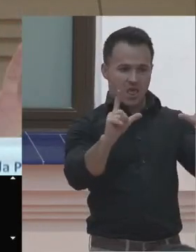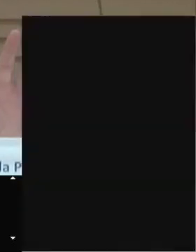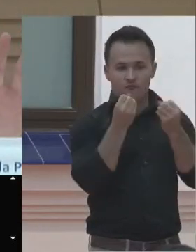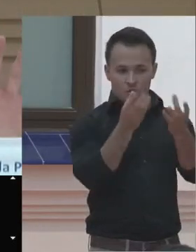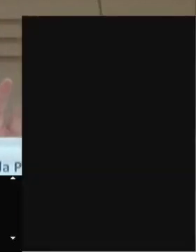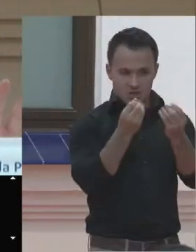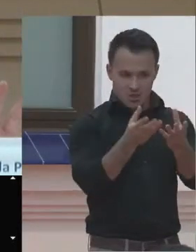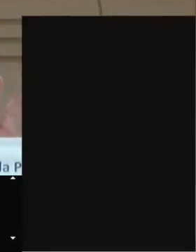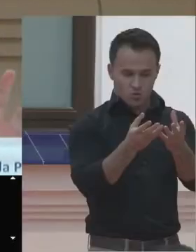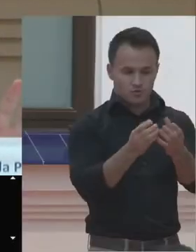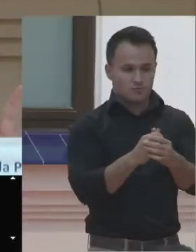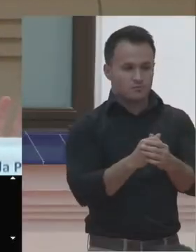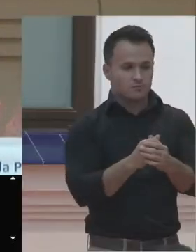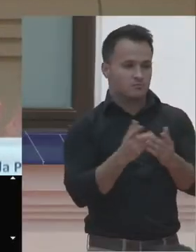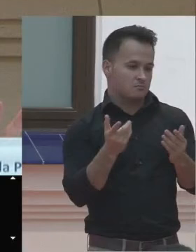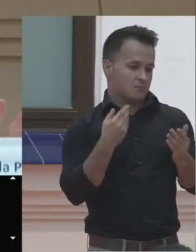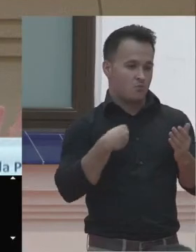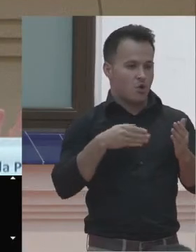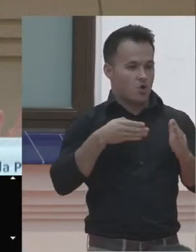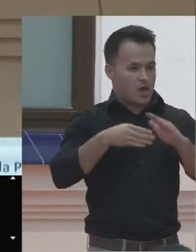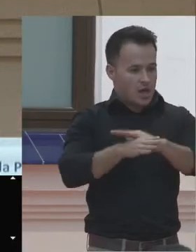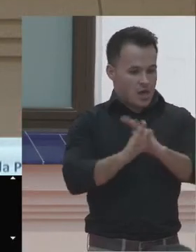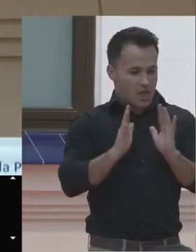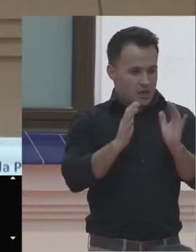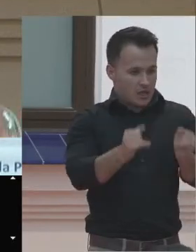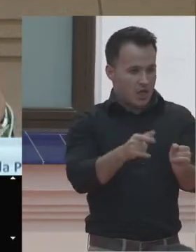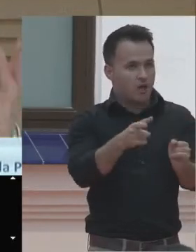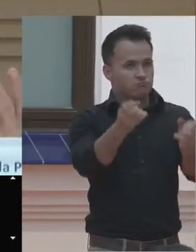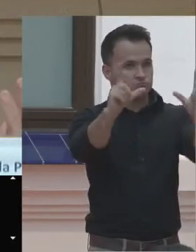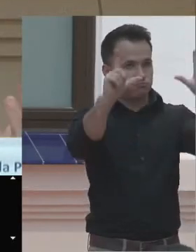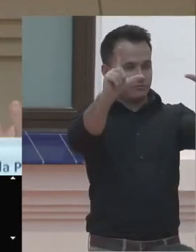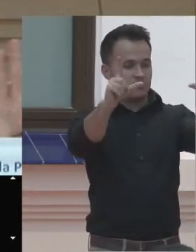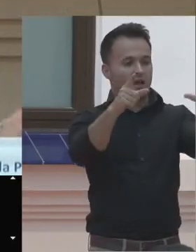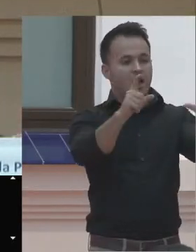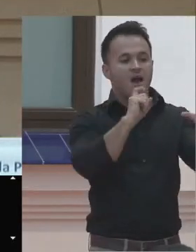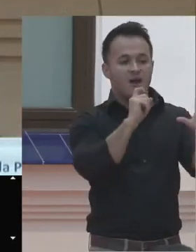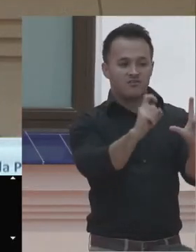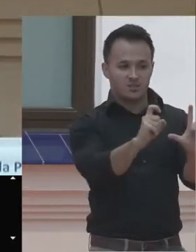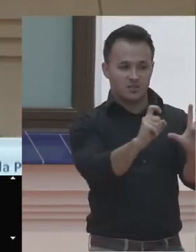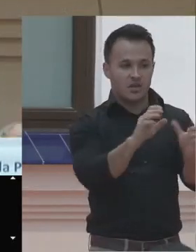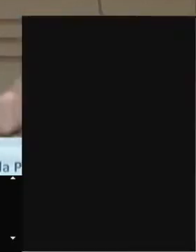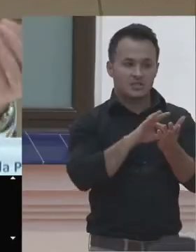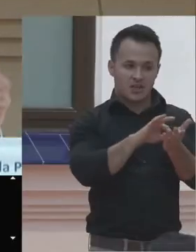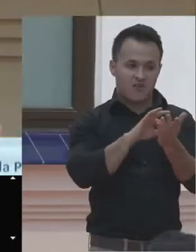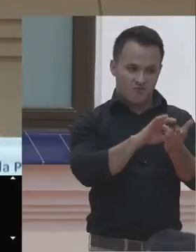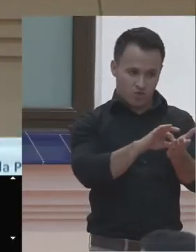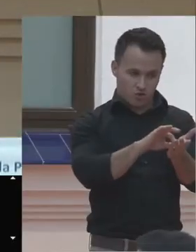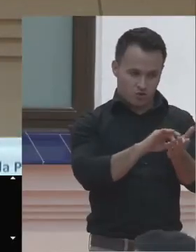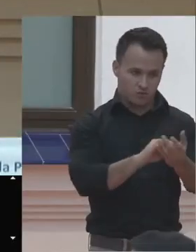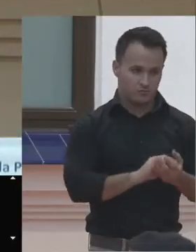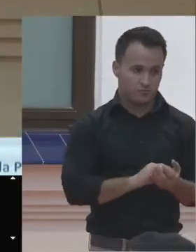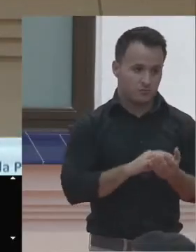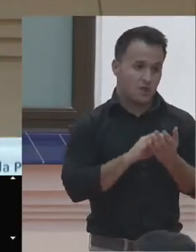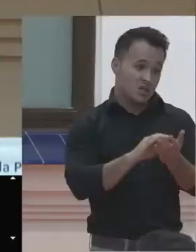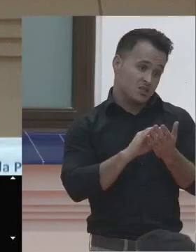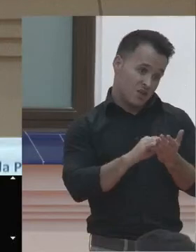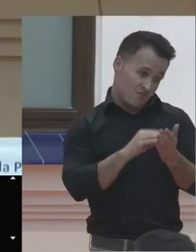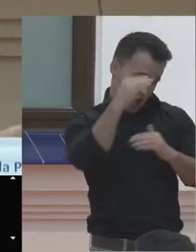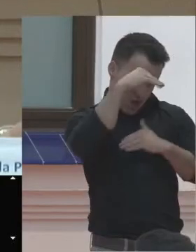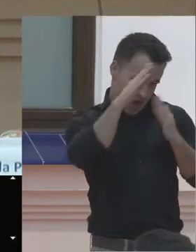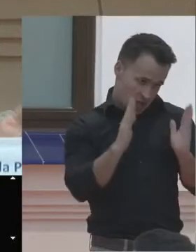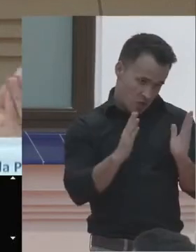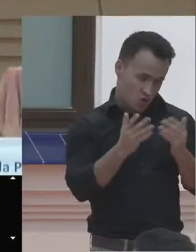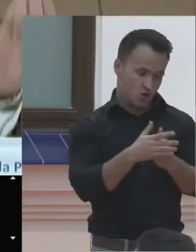informativos colocados en las entradas de las principales estaciones, que también permiten avisar, en este caso al servicio Atendo, tampoco son